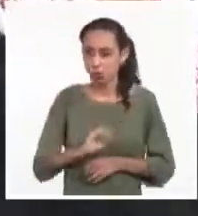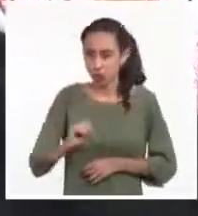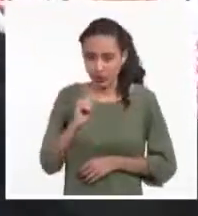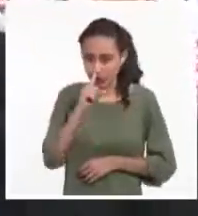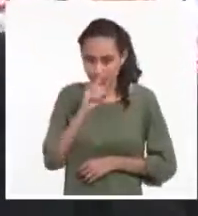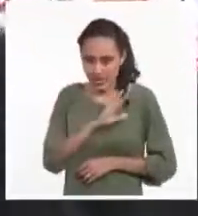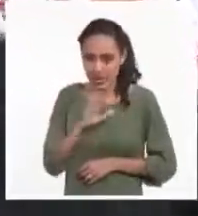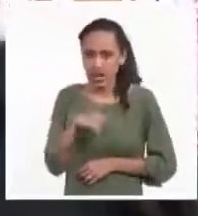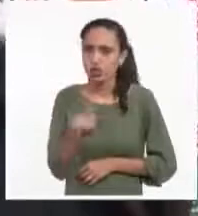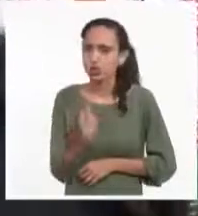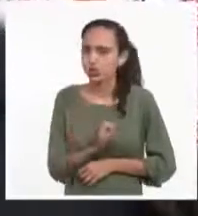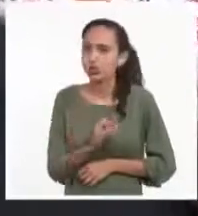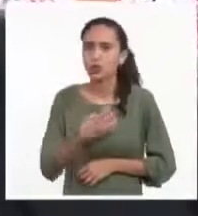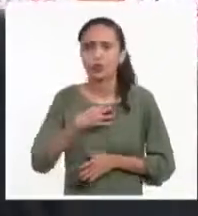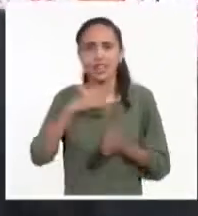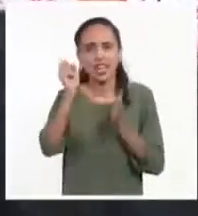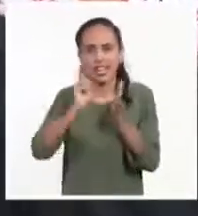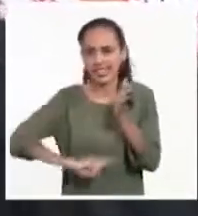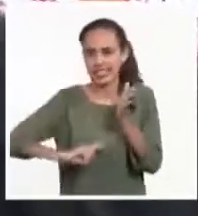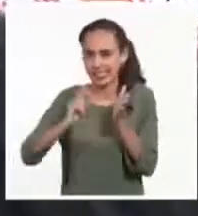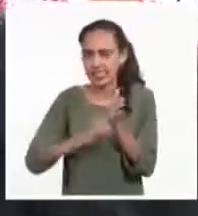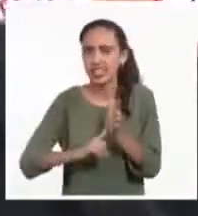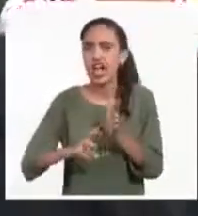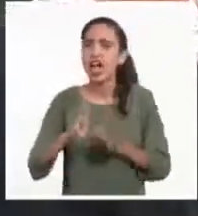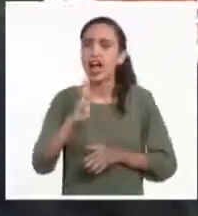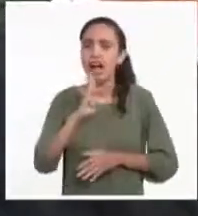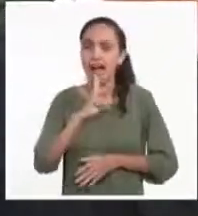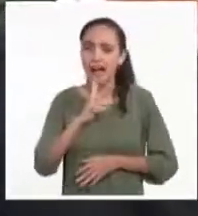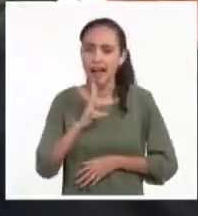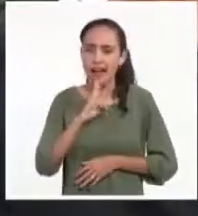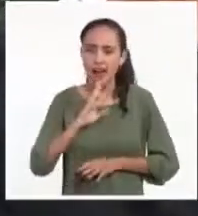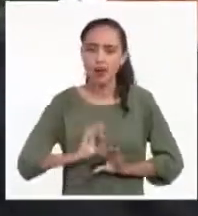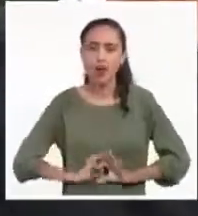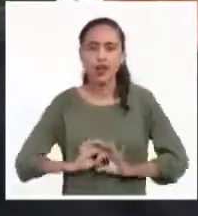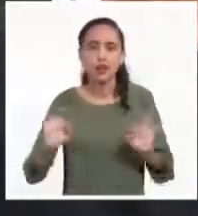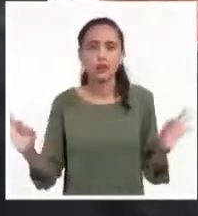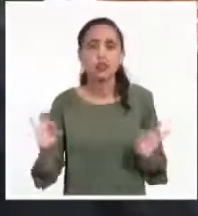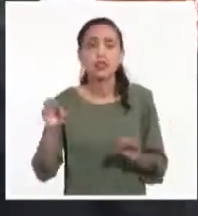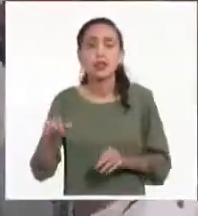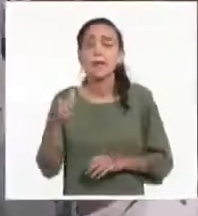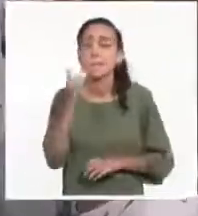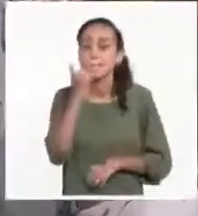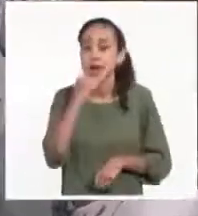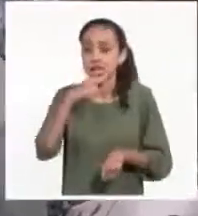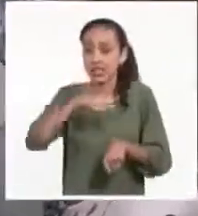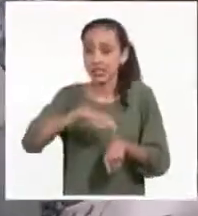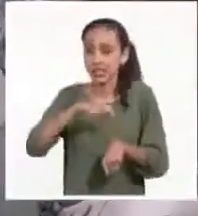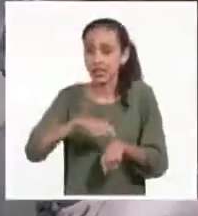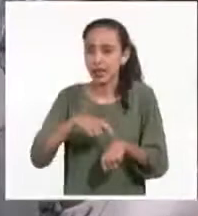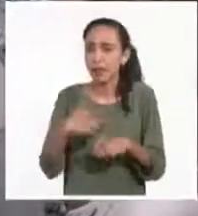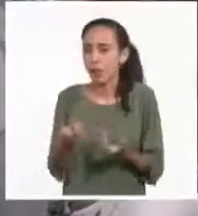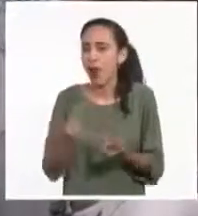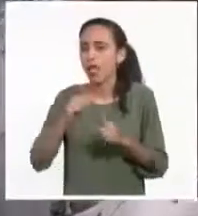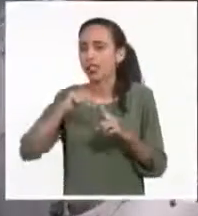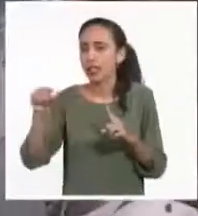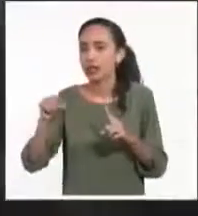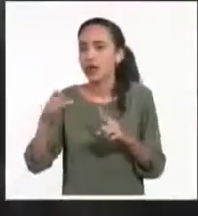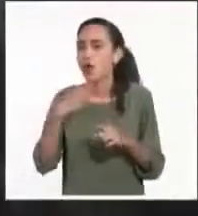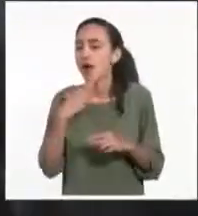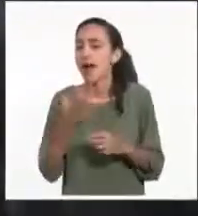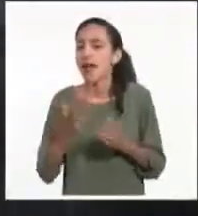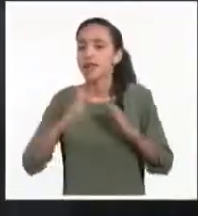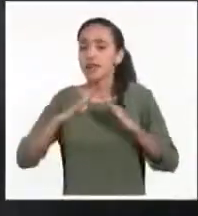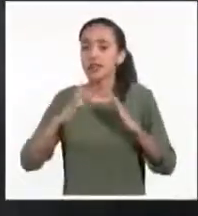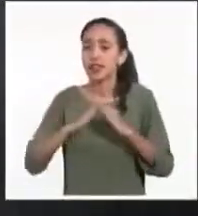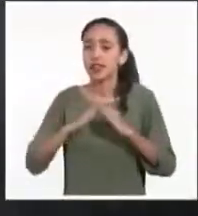en lo fundamental, en electricidad, en agua, en higienización, y nos va a quedar para más tiempo el tema vivienda. Ya los pescadores